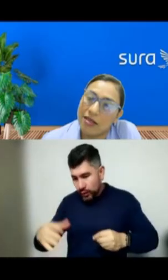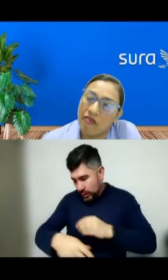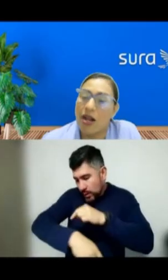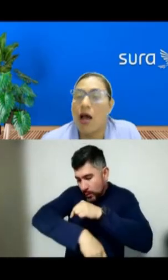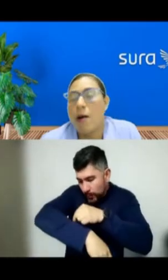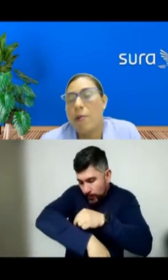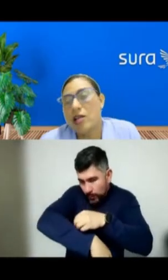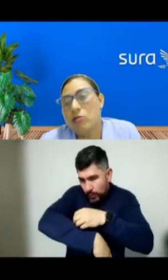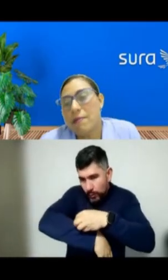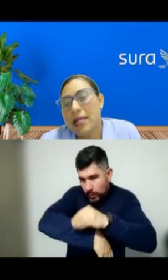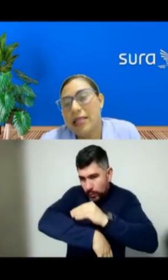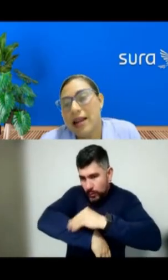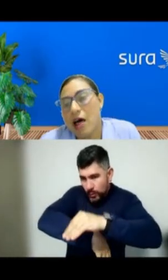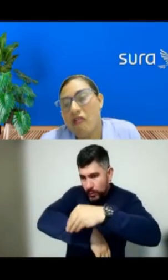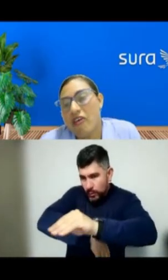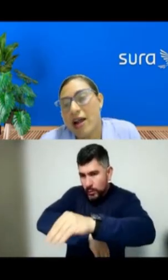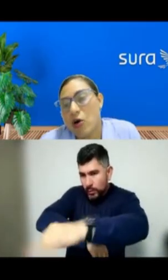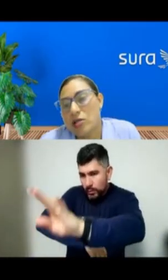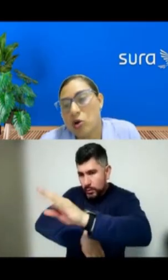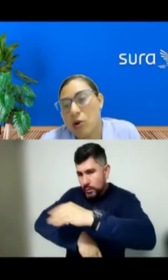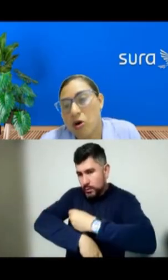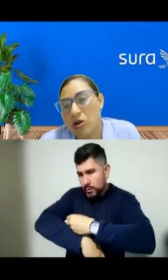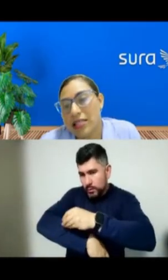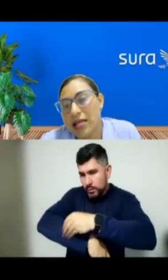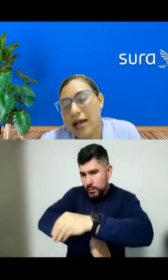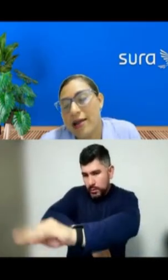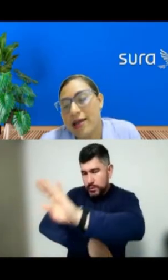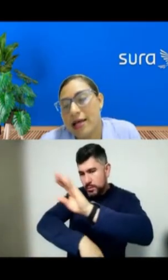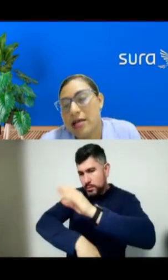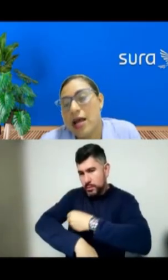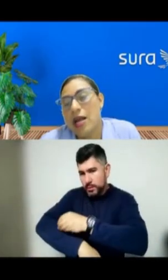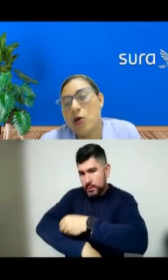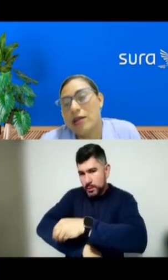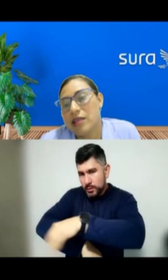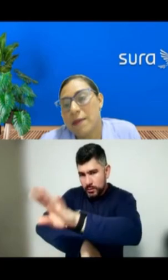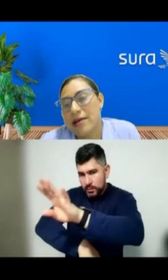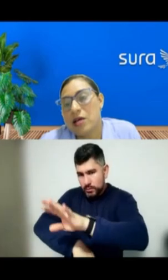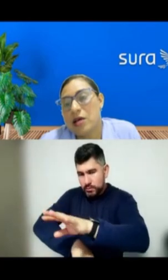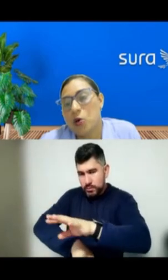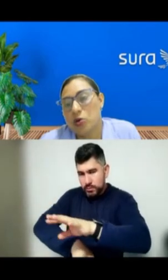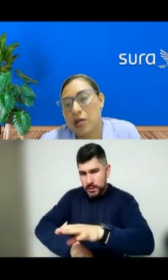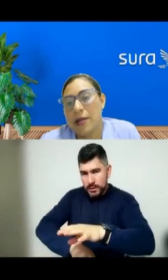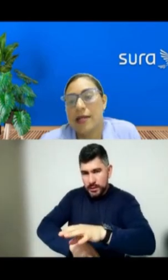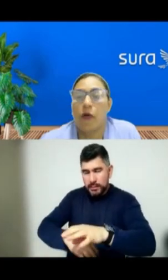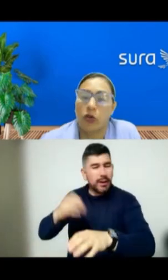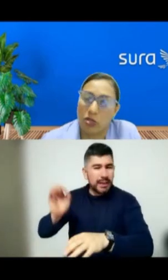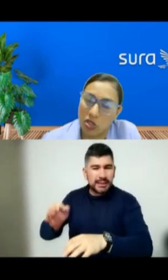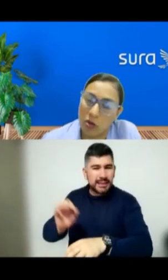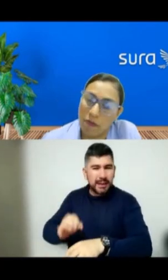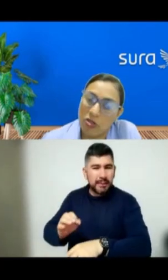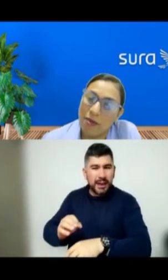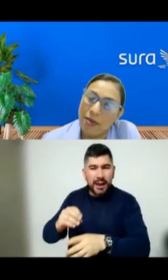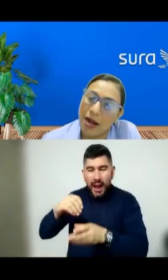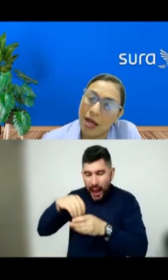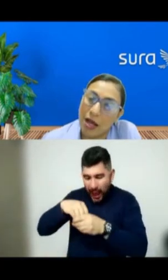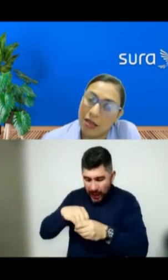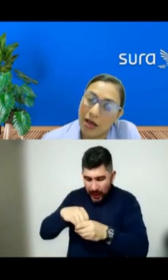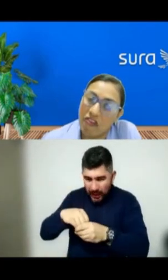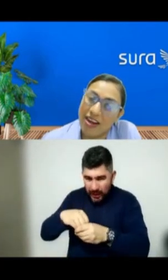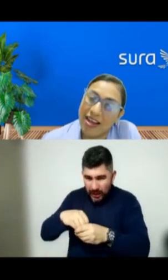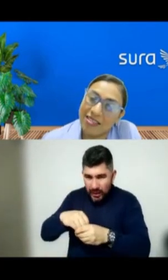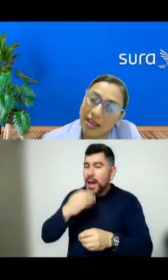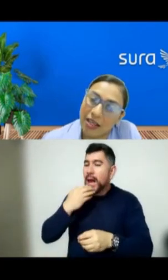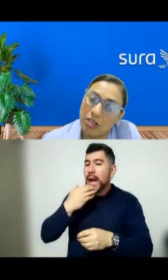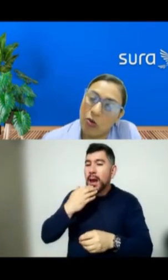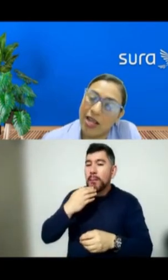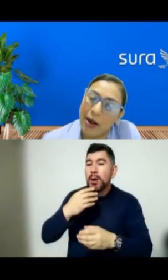adentro hacia afuera, porque normalmente el lado afuera, lo que son los bordes de las heridas, es lo que está más contaminado. Entonces, si yo empiezo a limpiar